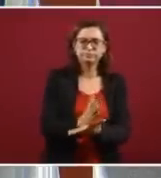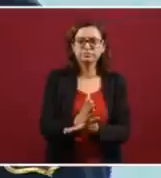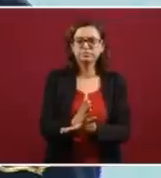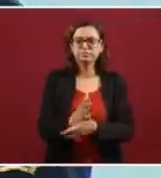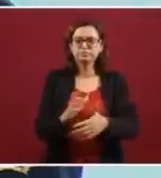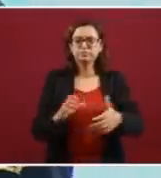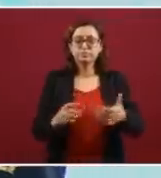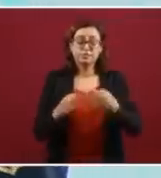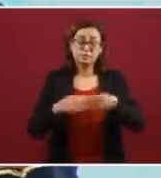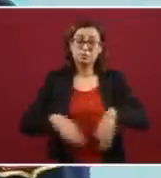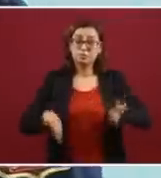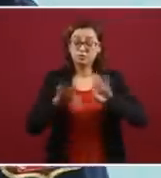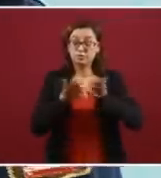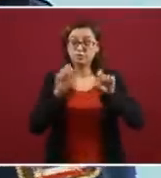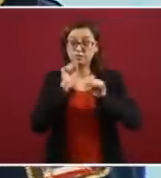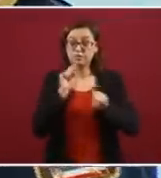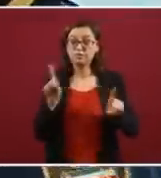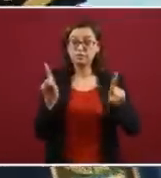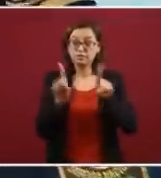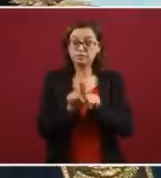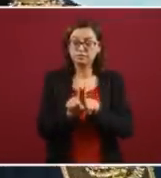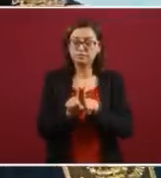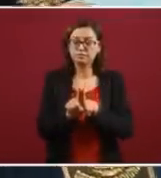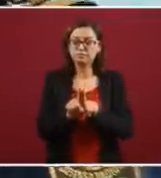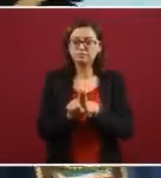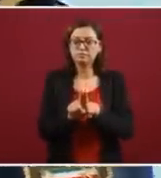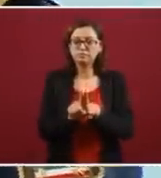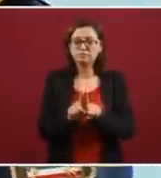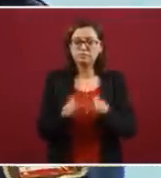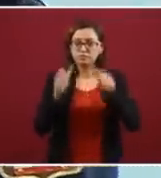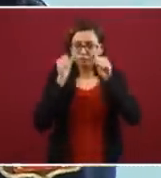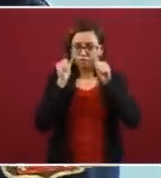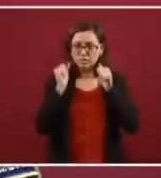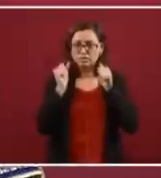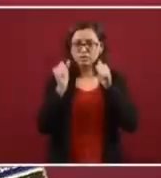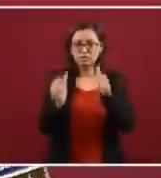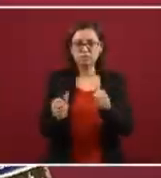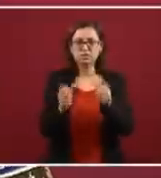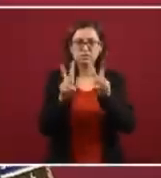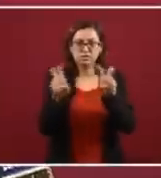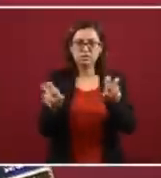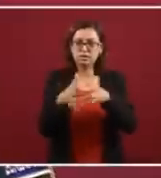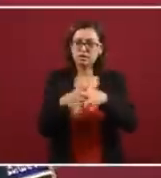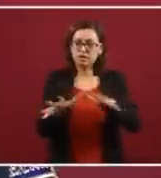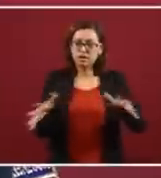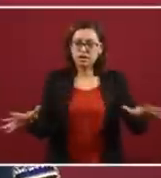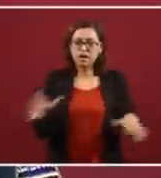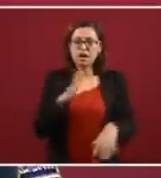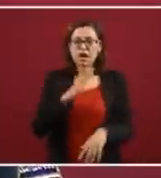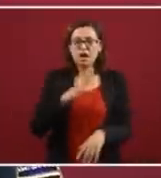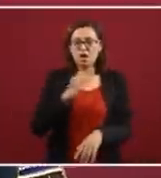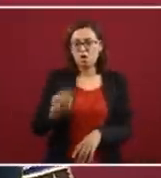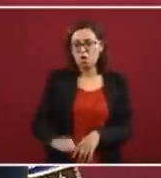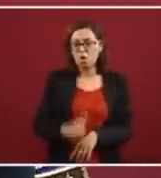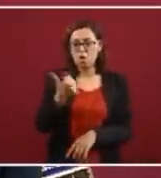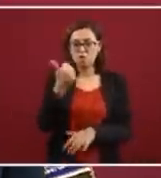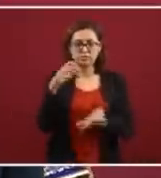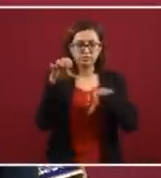actividad importante también para no descuidar la parte marítima, hemos tenido 11